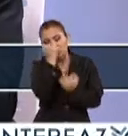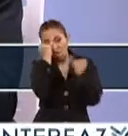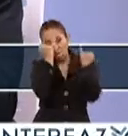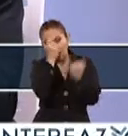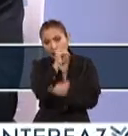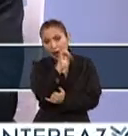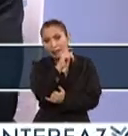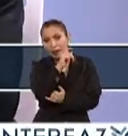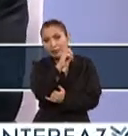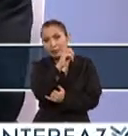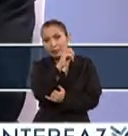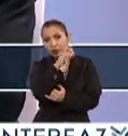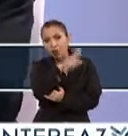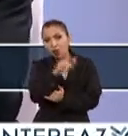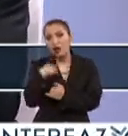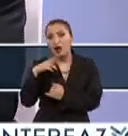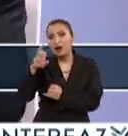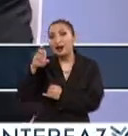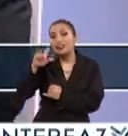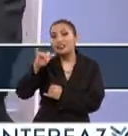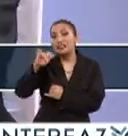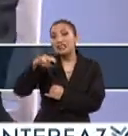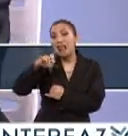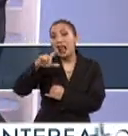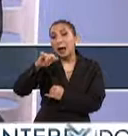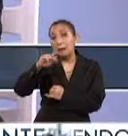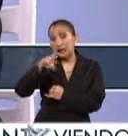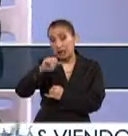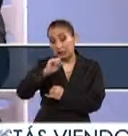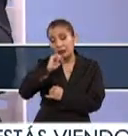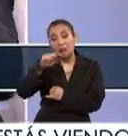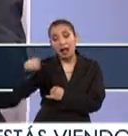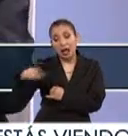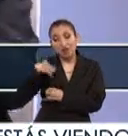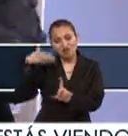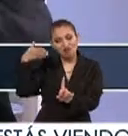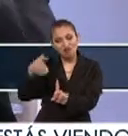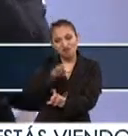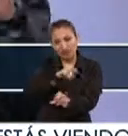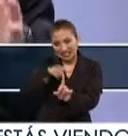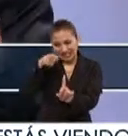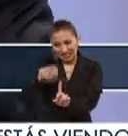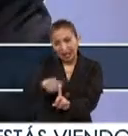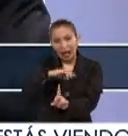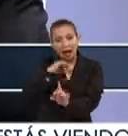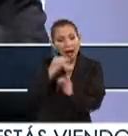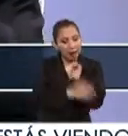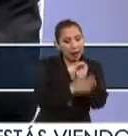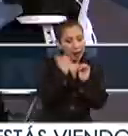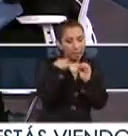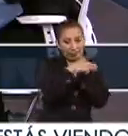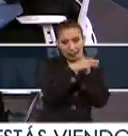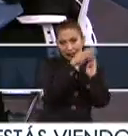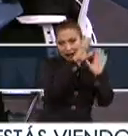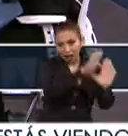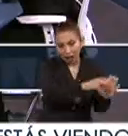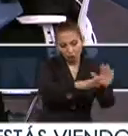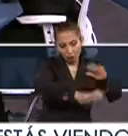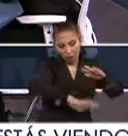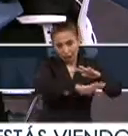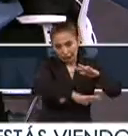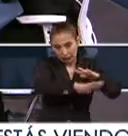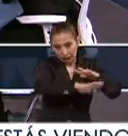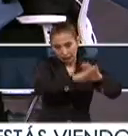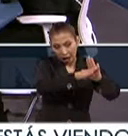emprendedor, redes inalámbricas, ya estamos impactando también en las especialidades, ya acabamos con las materias, digamos, del tronco común